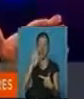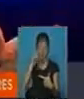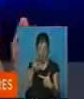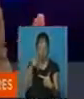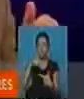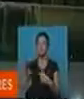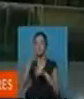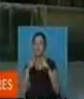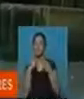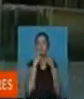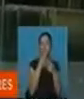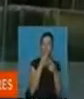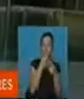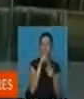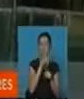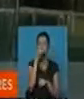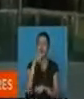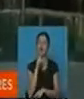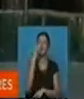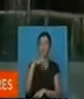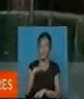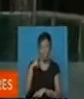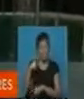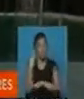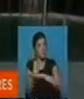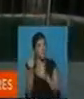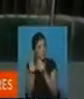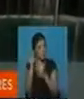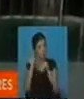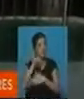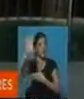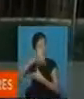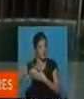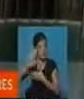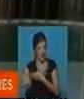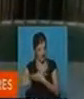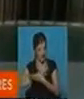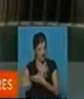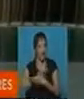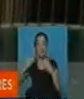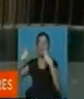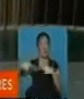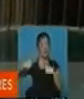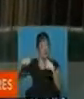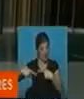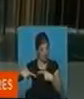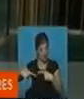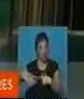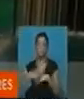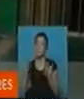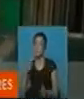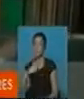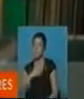no masivamente, pero ahí hay muchos latinos, y además ahí estaría la frontera del muro. Sí. Conclusión, yo presumo que los latinos van a